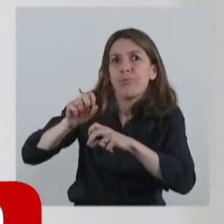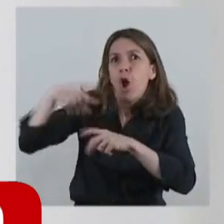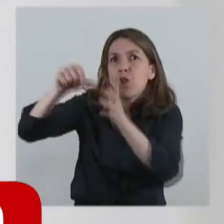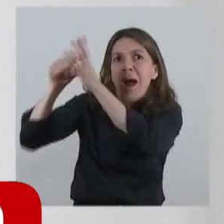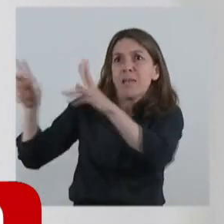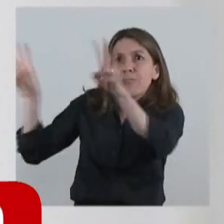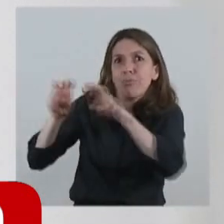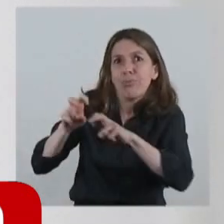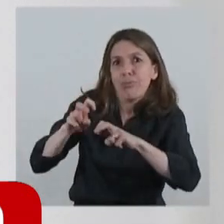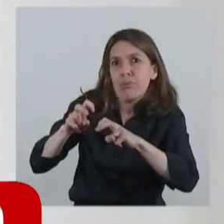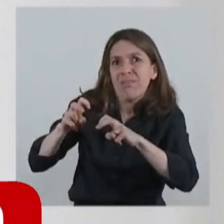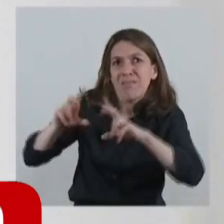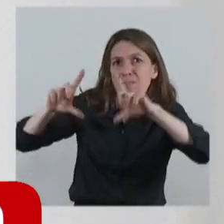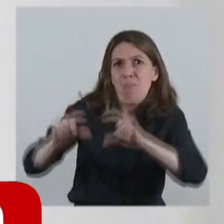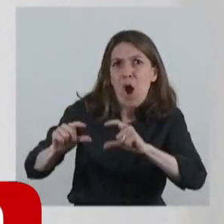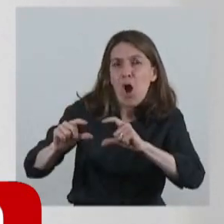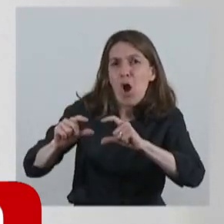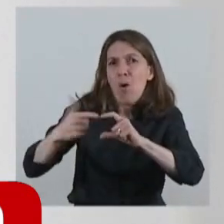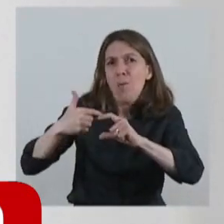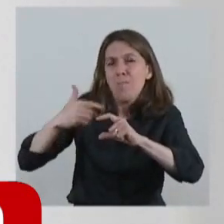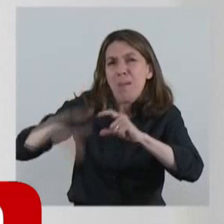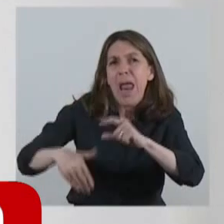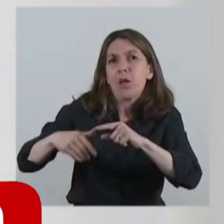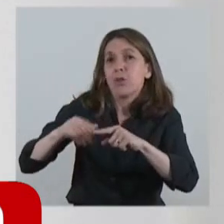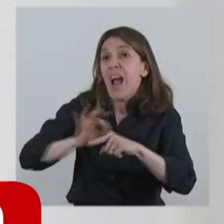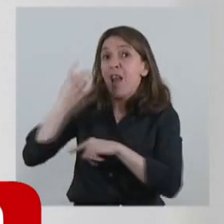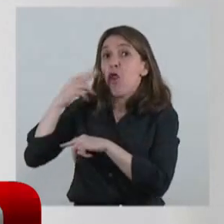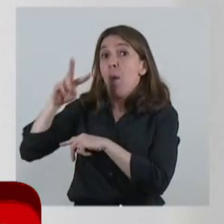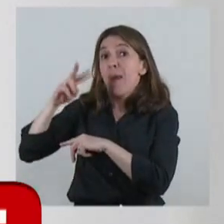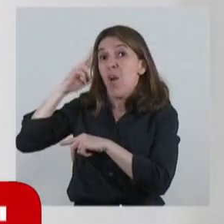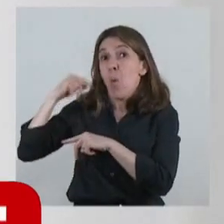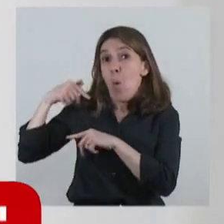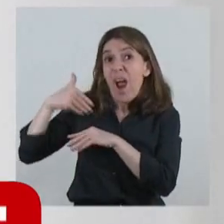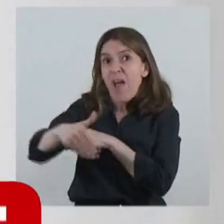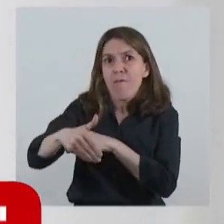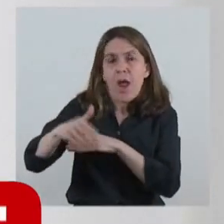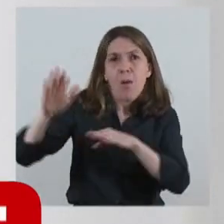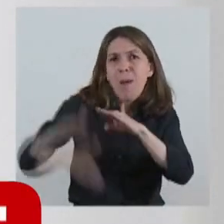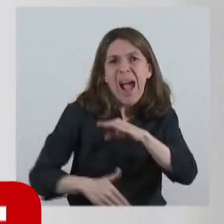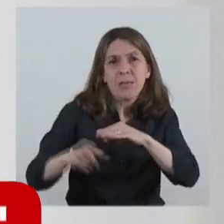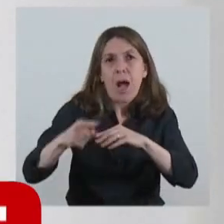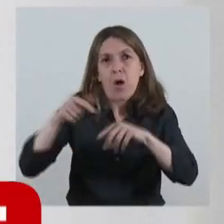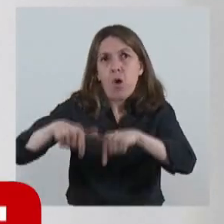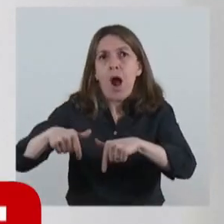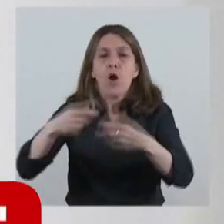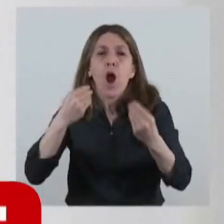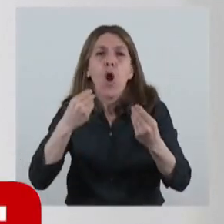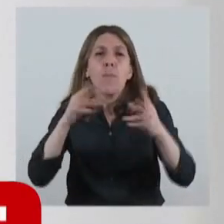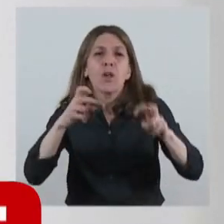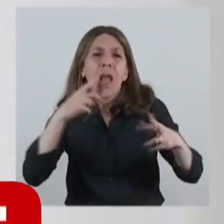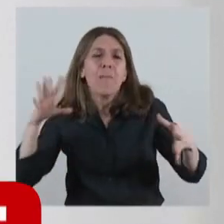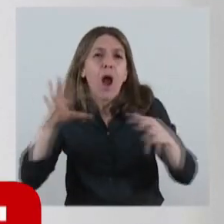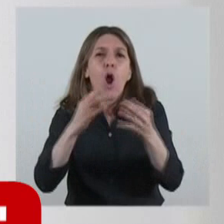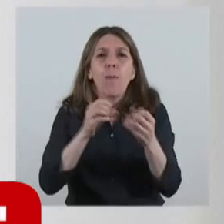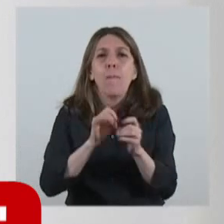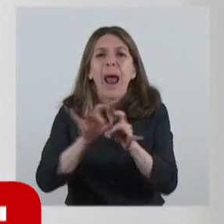desde 2009. ¿Qué estimación tienen que pueda llegar a ingresar con esta baja de retenciones